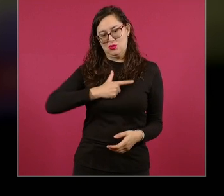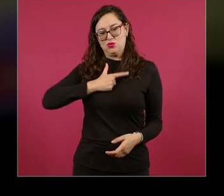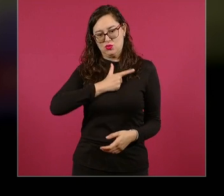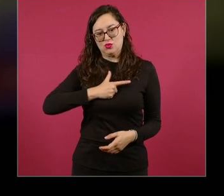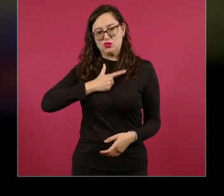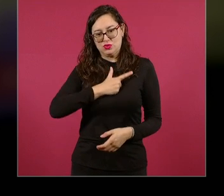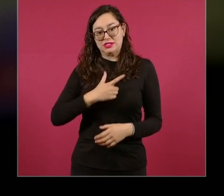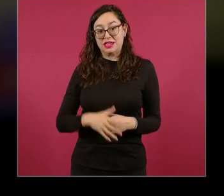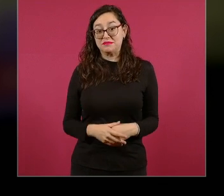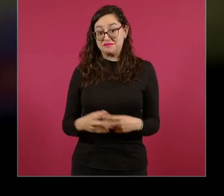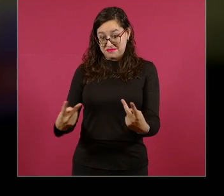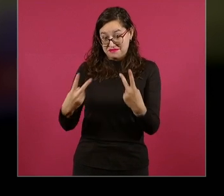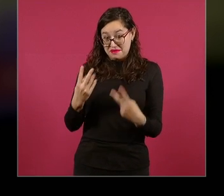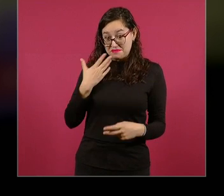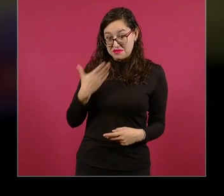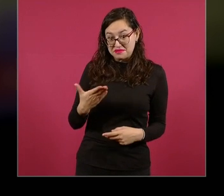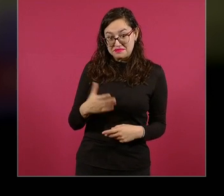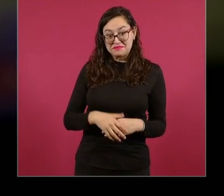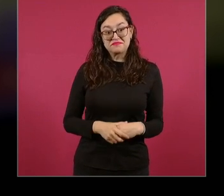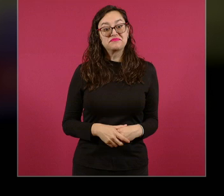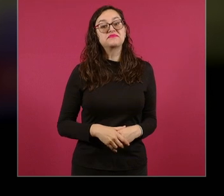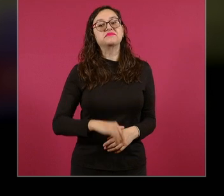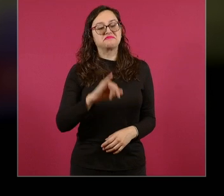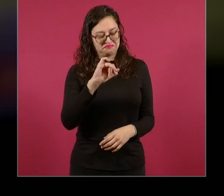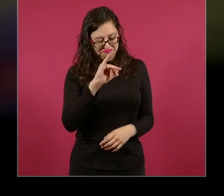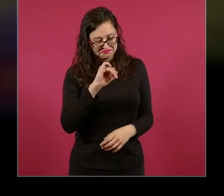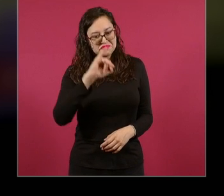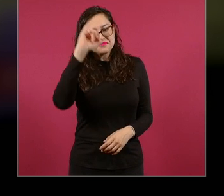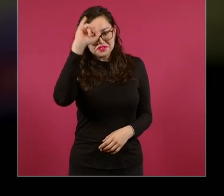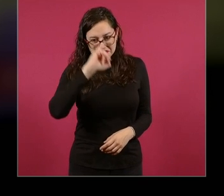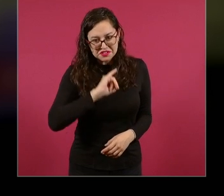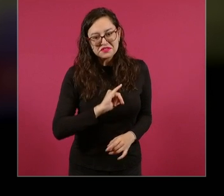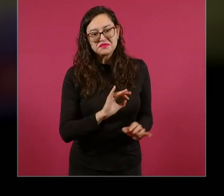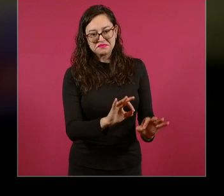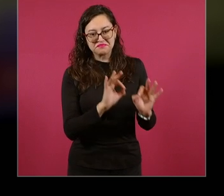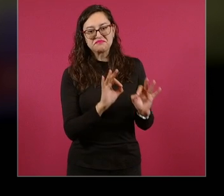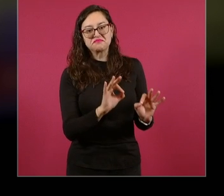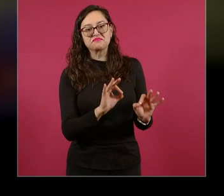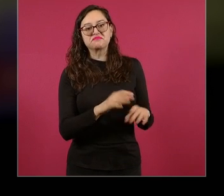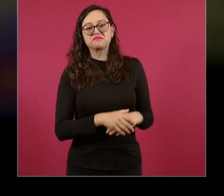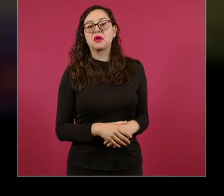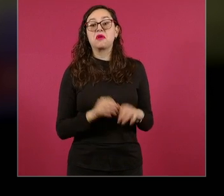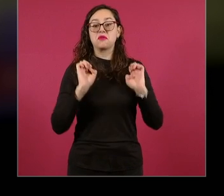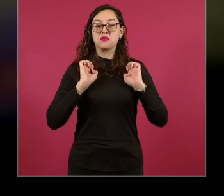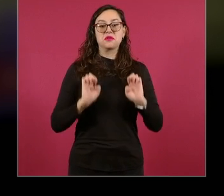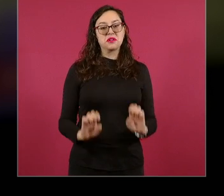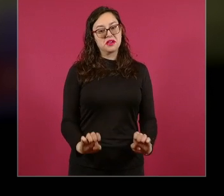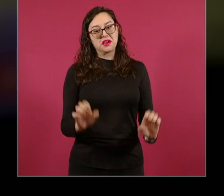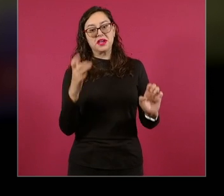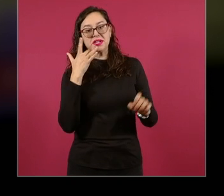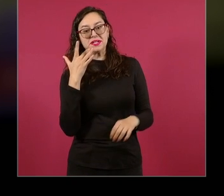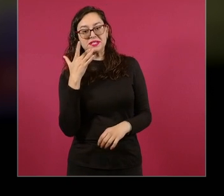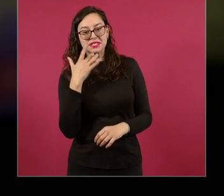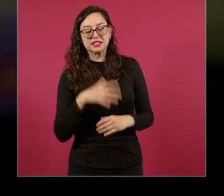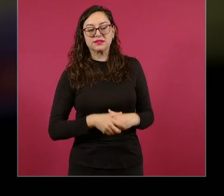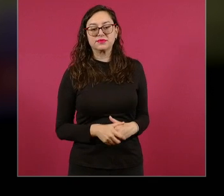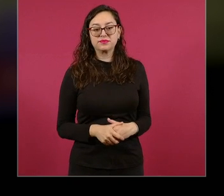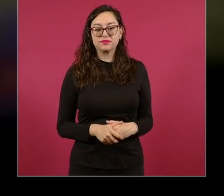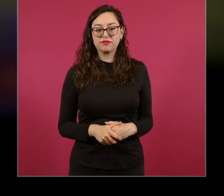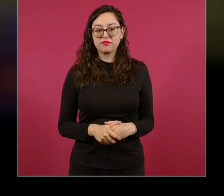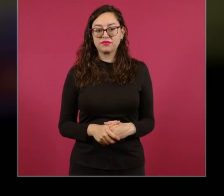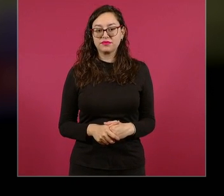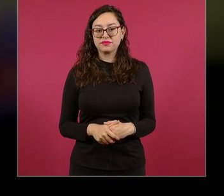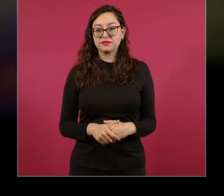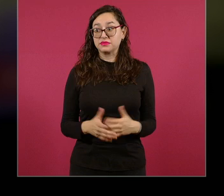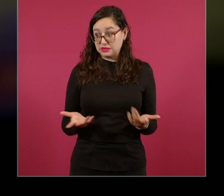¿Qué tal se me ve? ¿Se me ve bien, no? Afirmativo 10-14. Es muy elegante, Navarrito, muy elegante. Oye, pero,